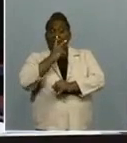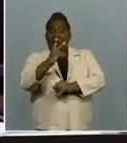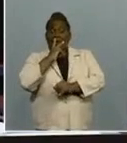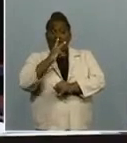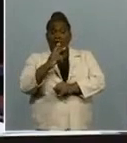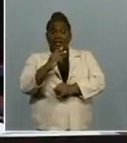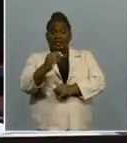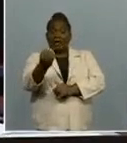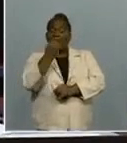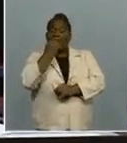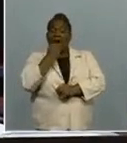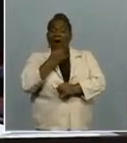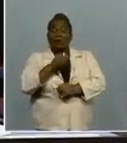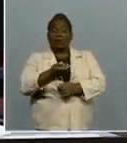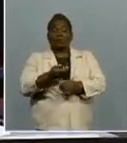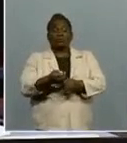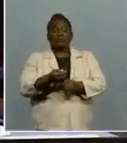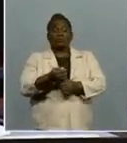agroalimentaria